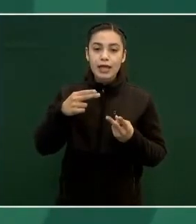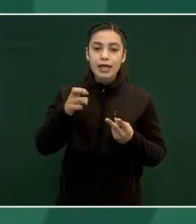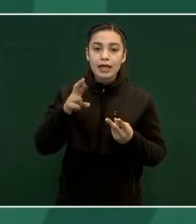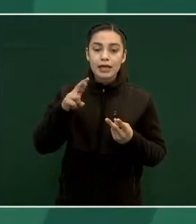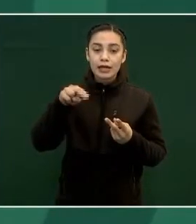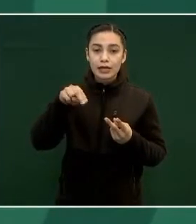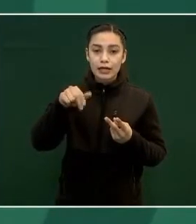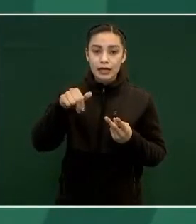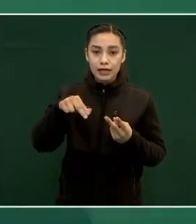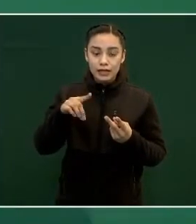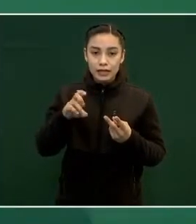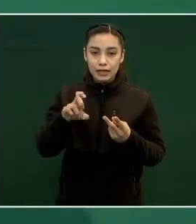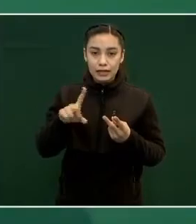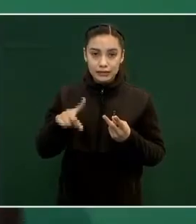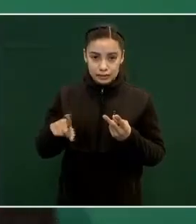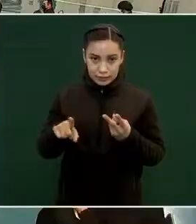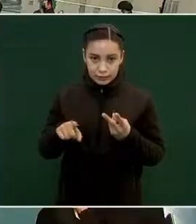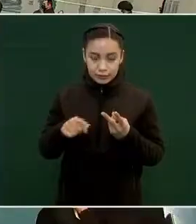Ya